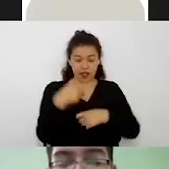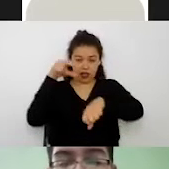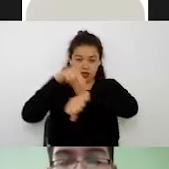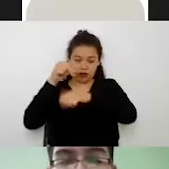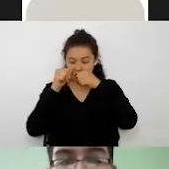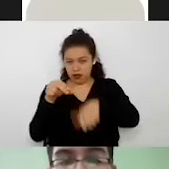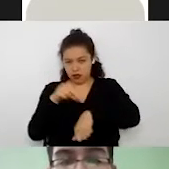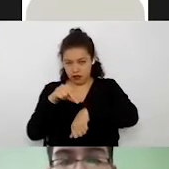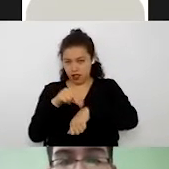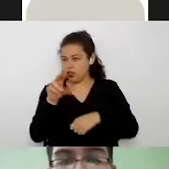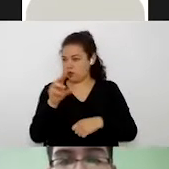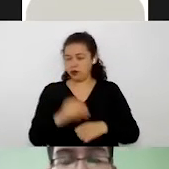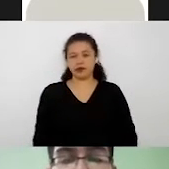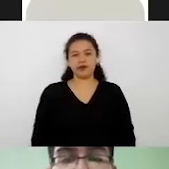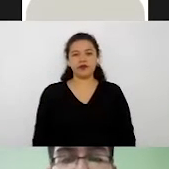brigada